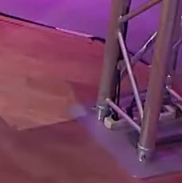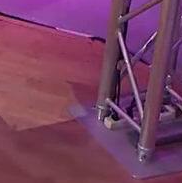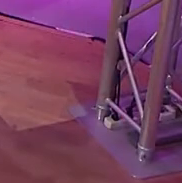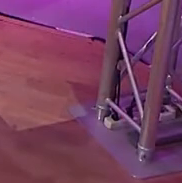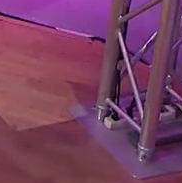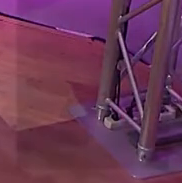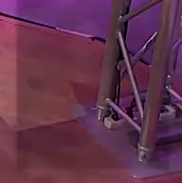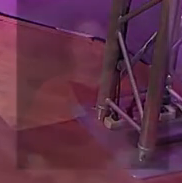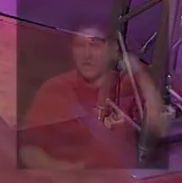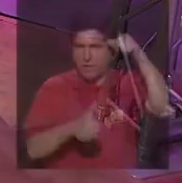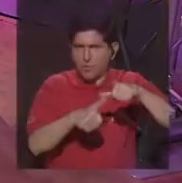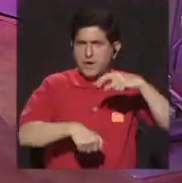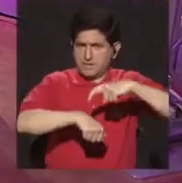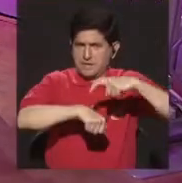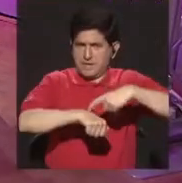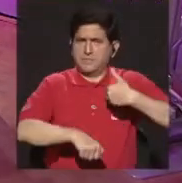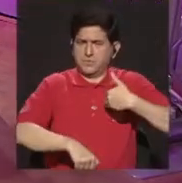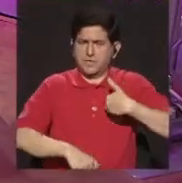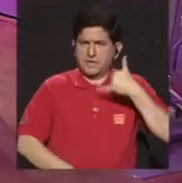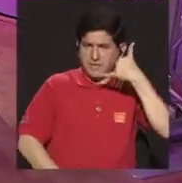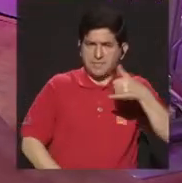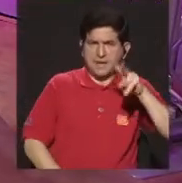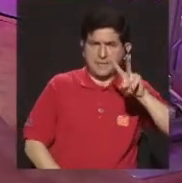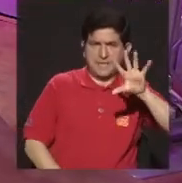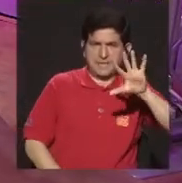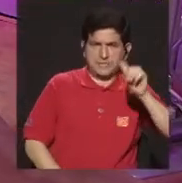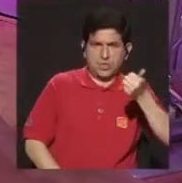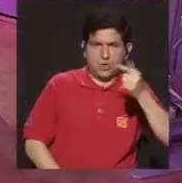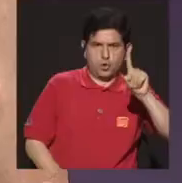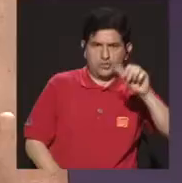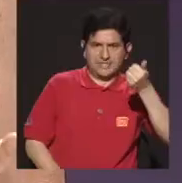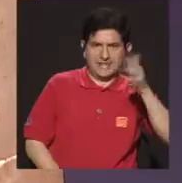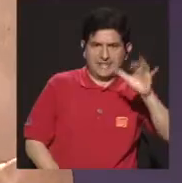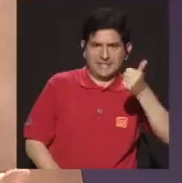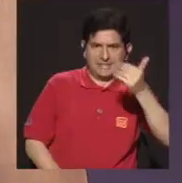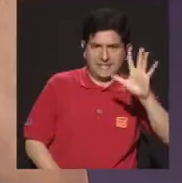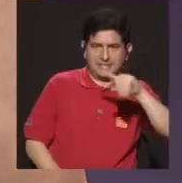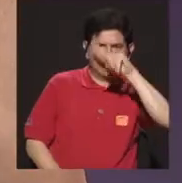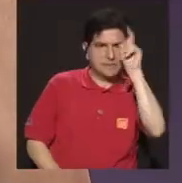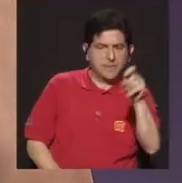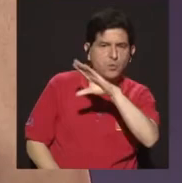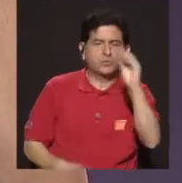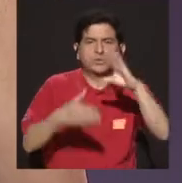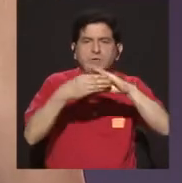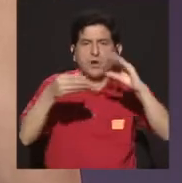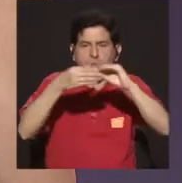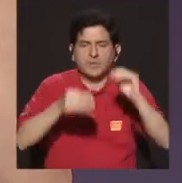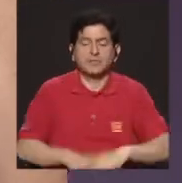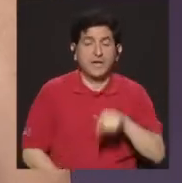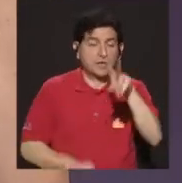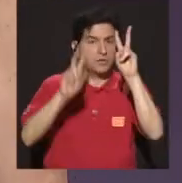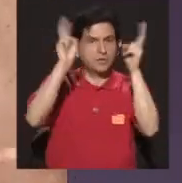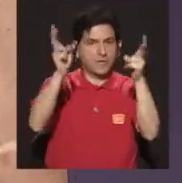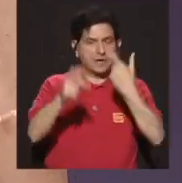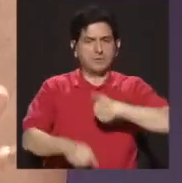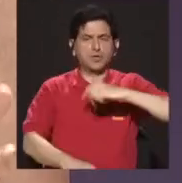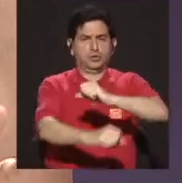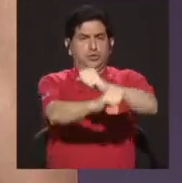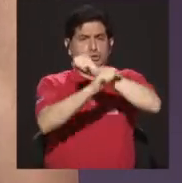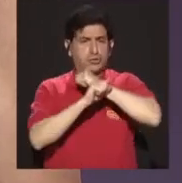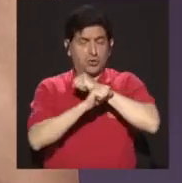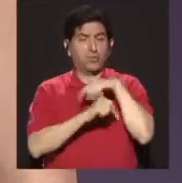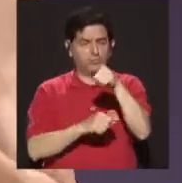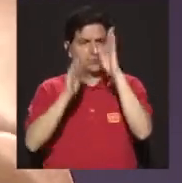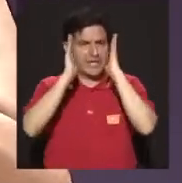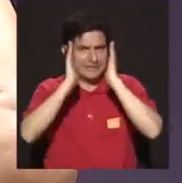recuerdo todavía tiene tiempo de llamar el 25 11 15 15 para hacer su pregunta o comentario sobre este tema que estamos seguros que están